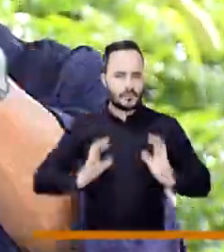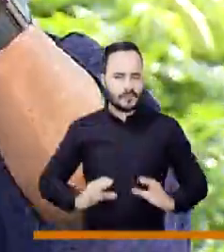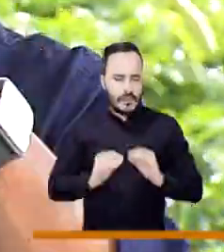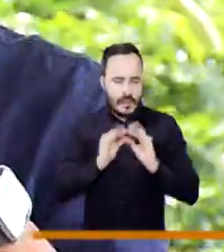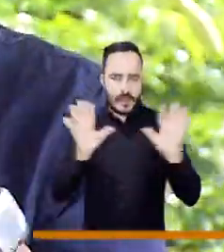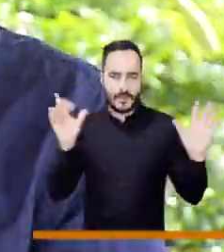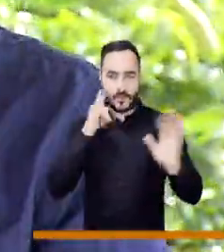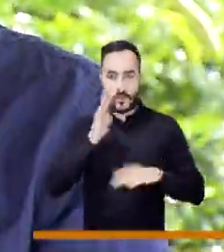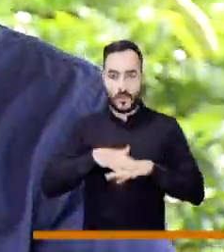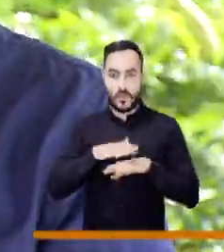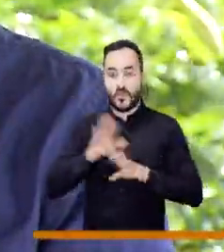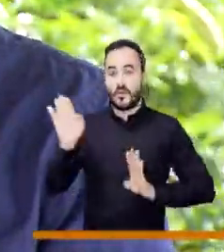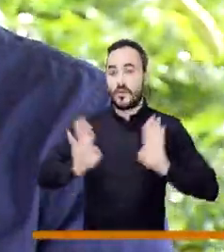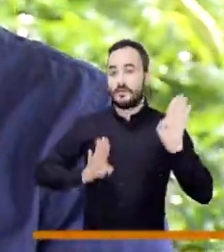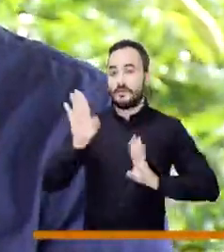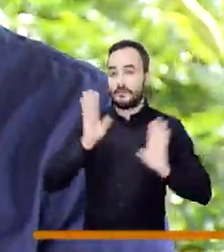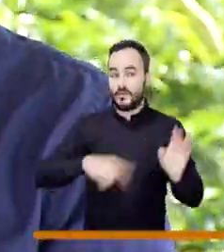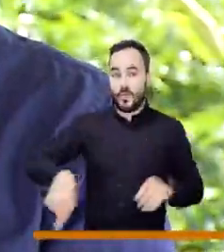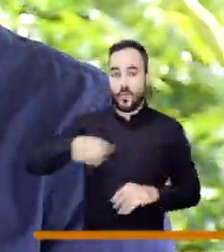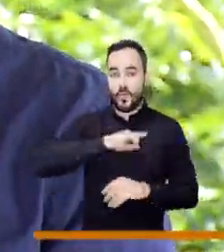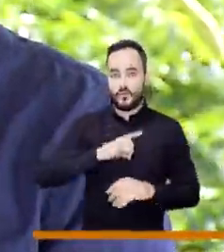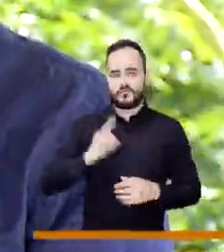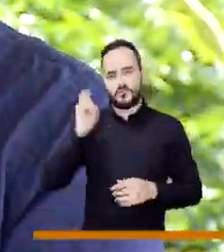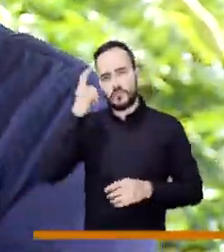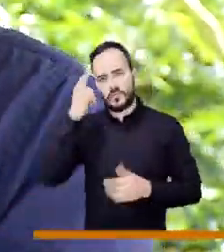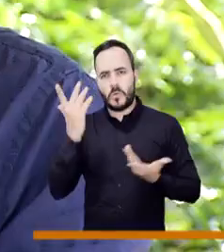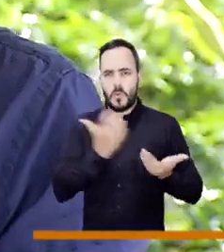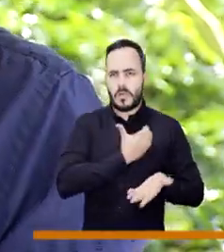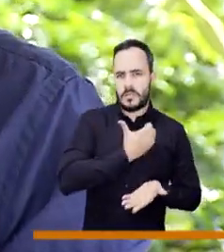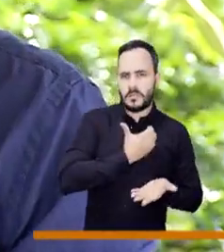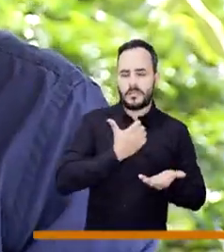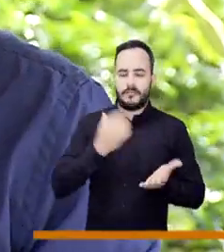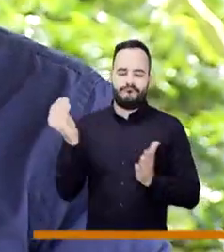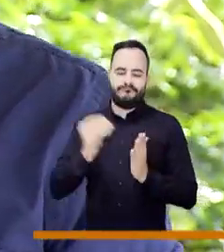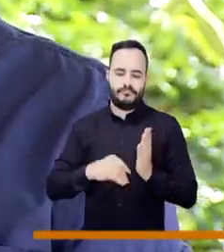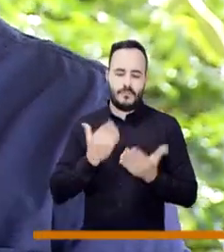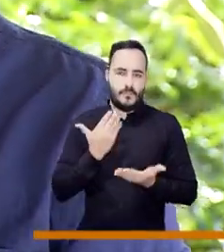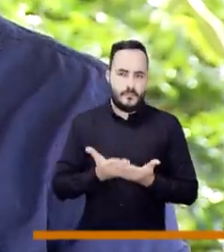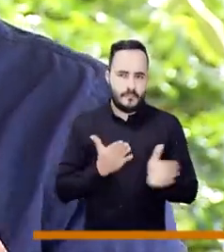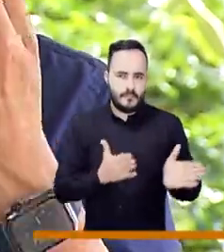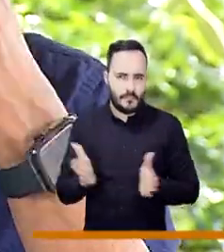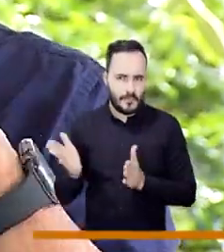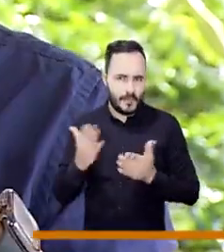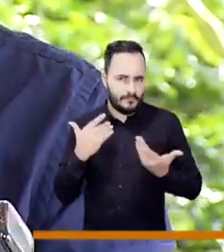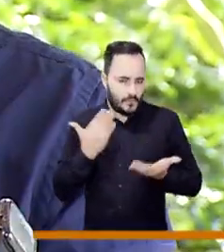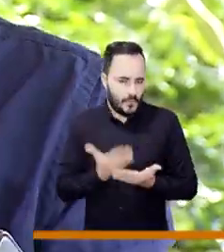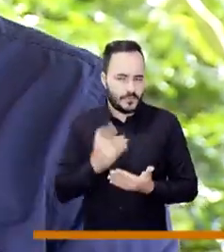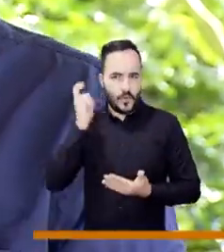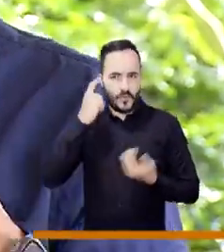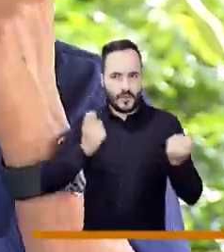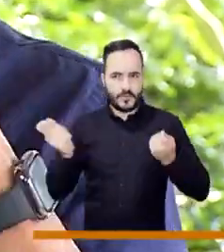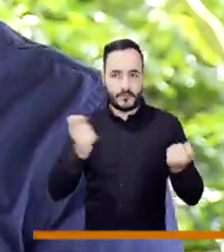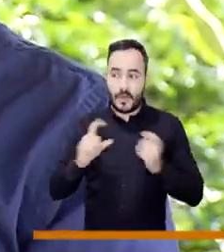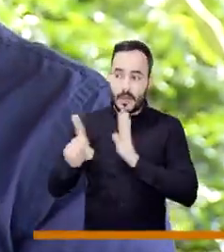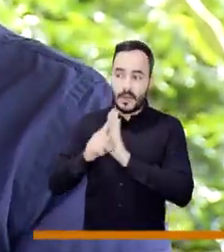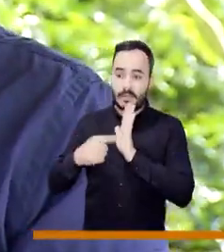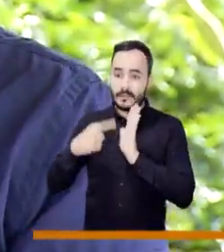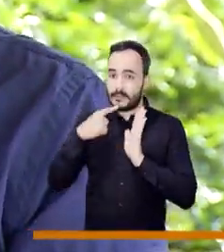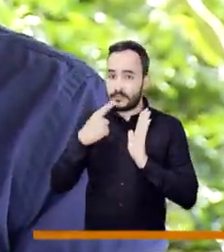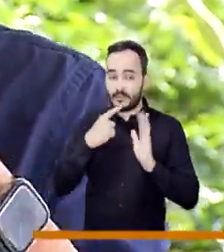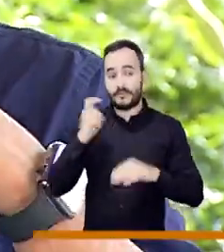Nosotros, los candidatos a las alcaldías y gobernaciones, presentamos un programa de gobierno que se supone, según la ley, es de